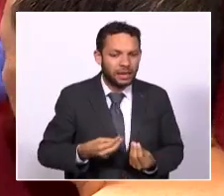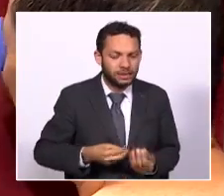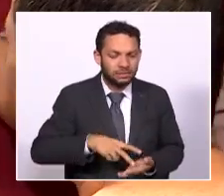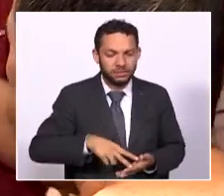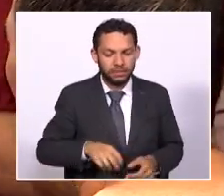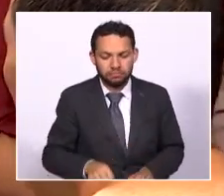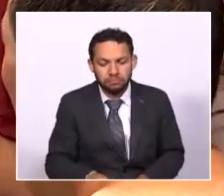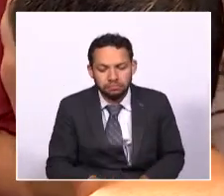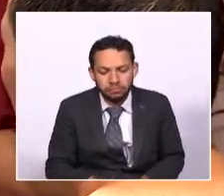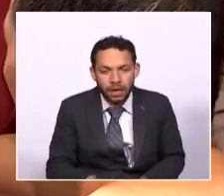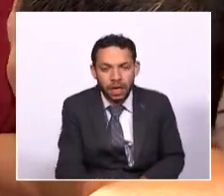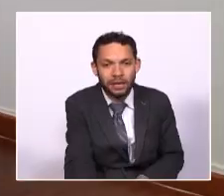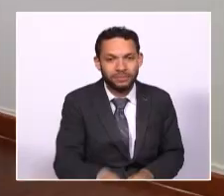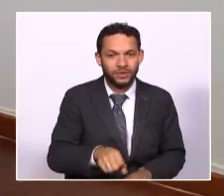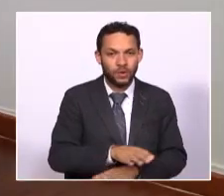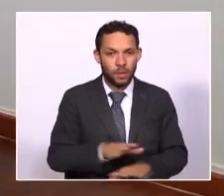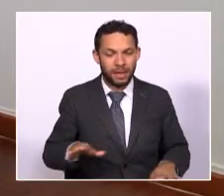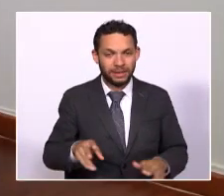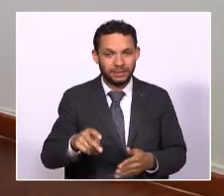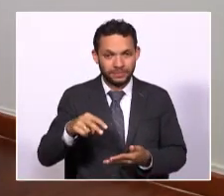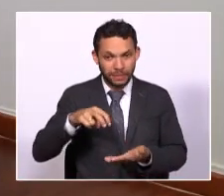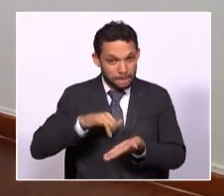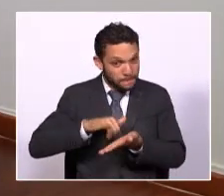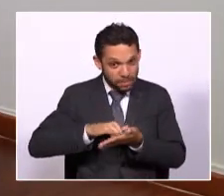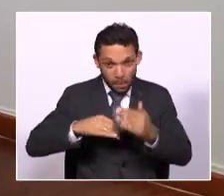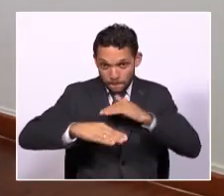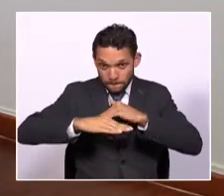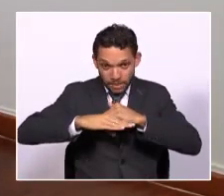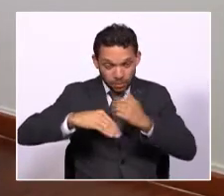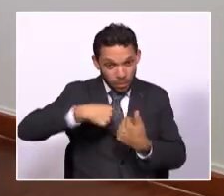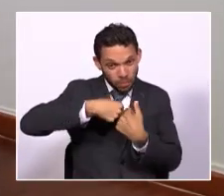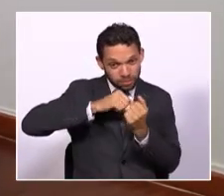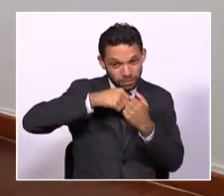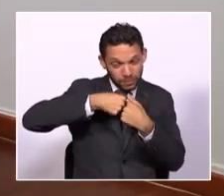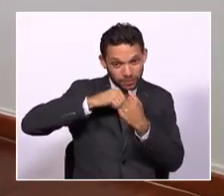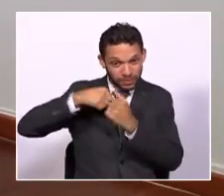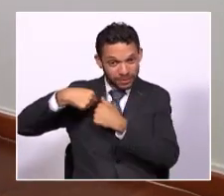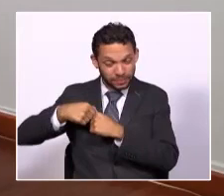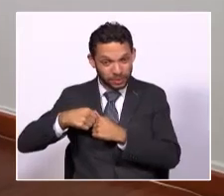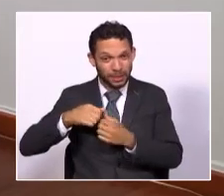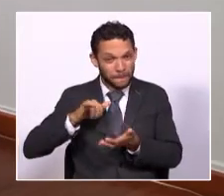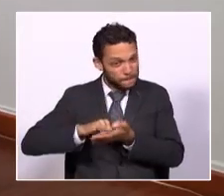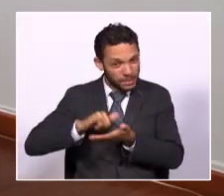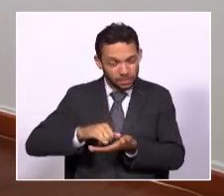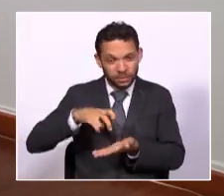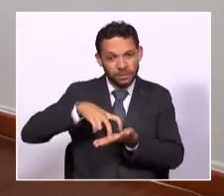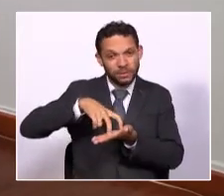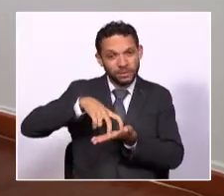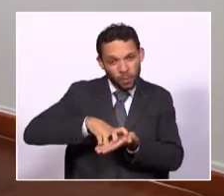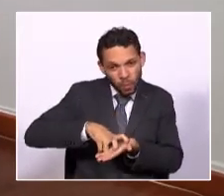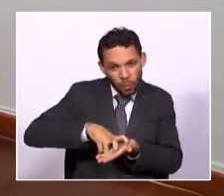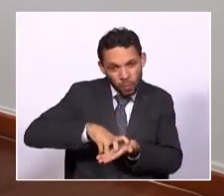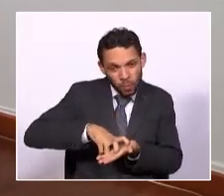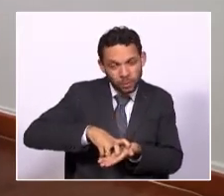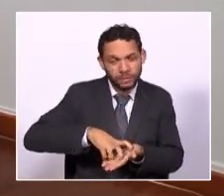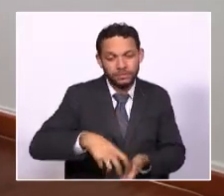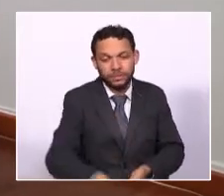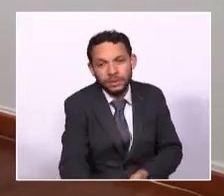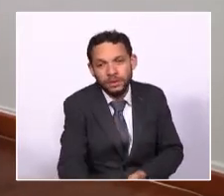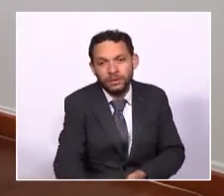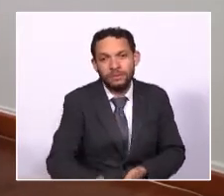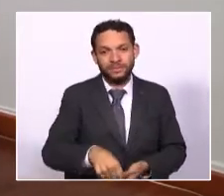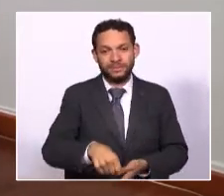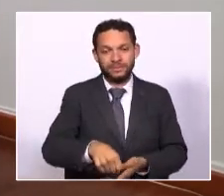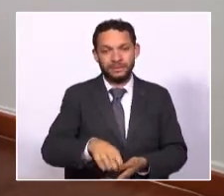movimiento en el que las dos rodillas bajan parejo o paralelo, que es este movimiento que comúnmente hacemos, y el que usted hizo que es una posición ecuestre,